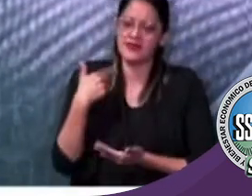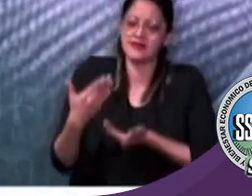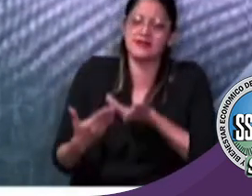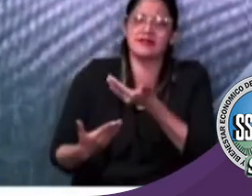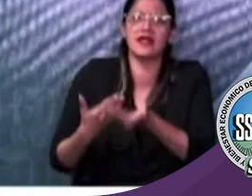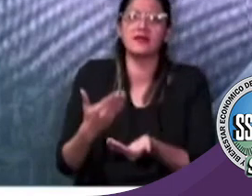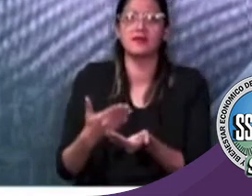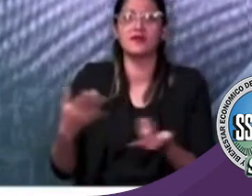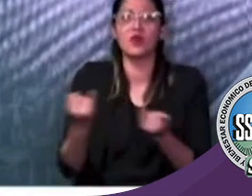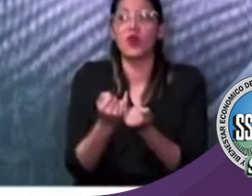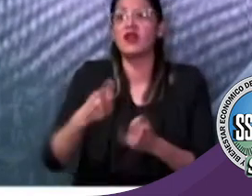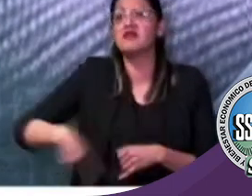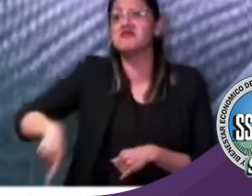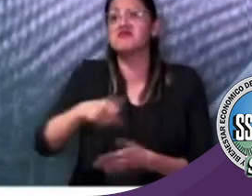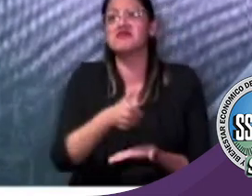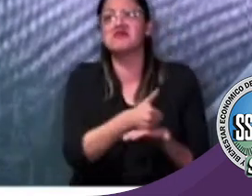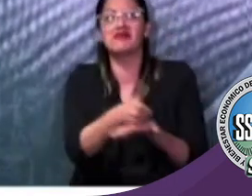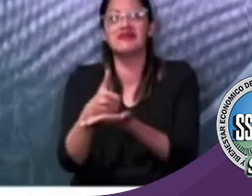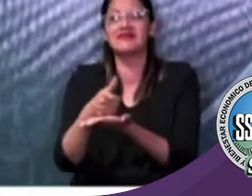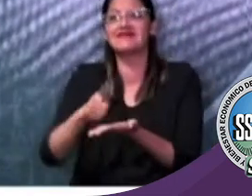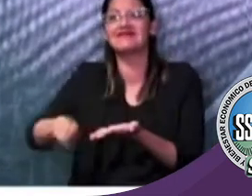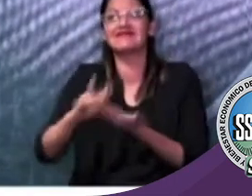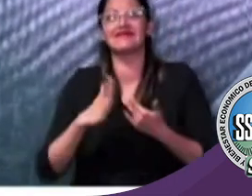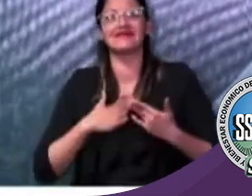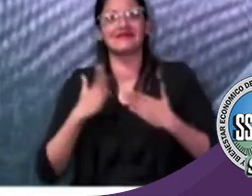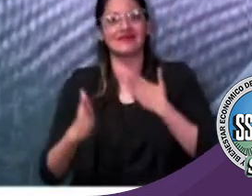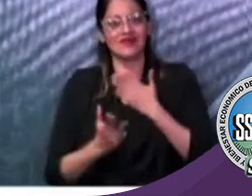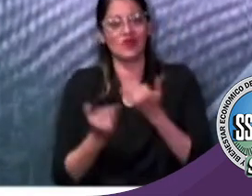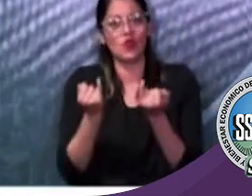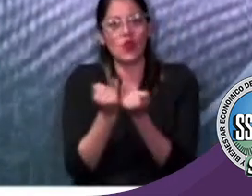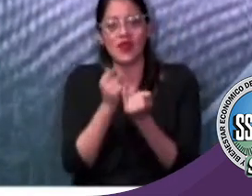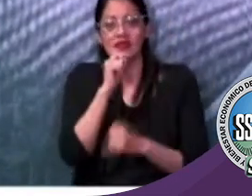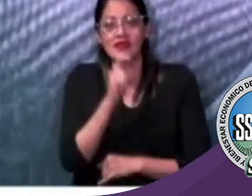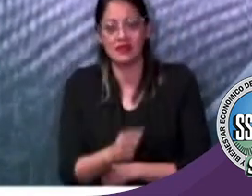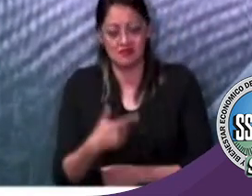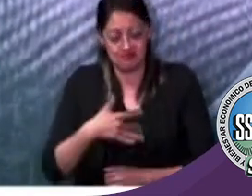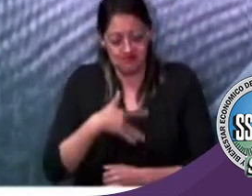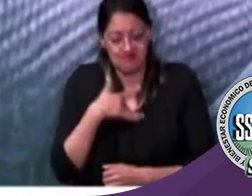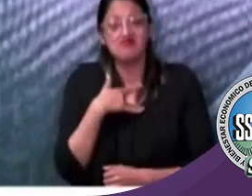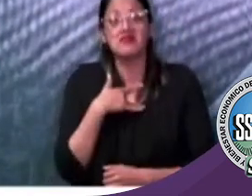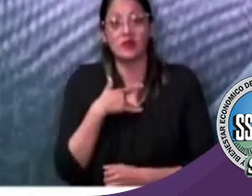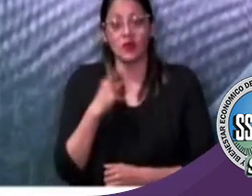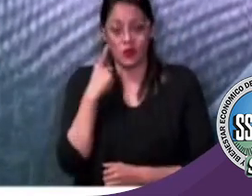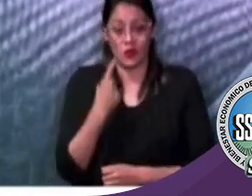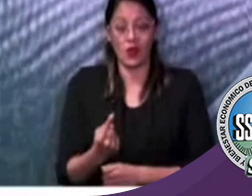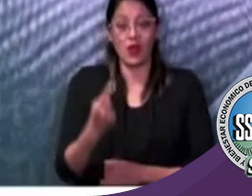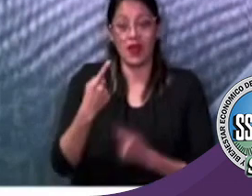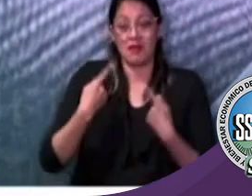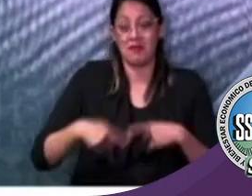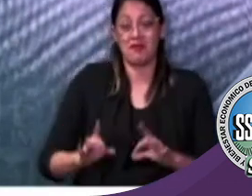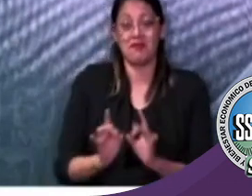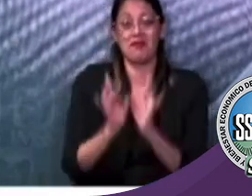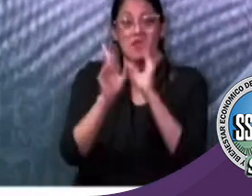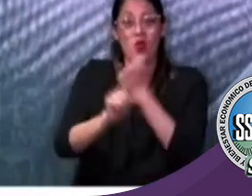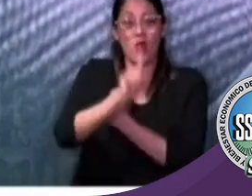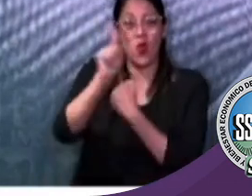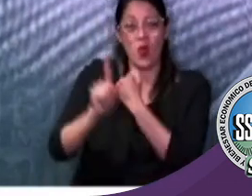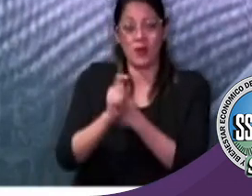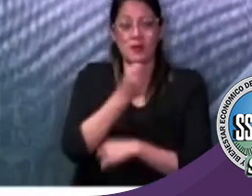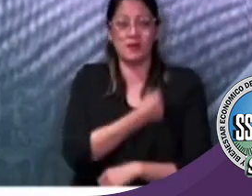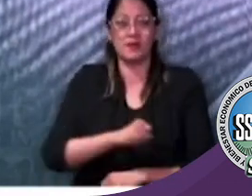ser factor de alegrías, para ser testimonio de que lo último que muere en una adversidad de